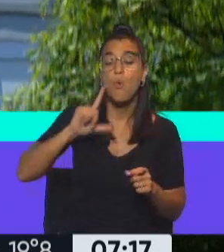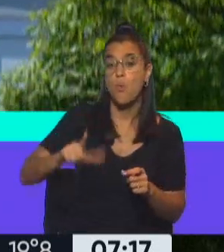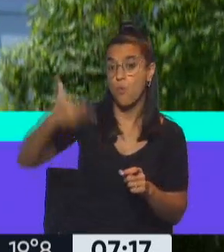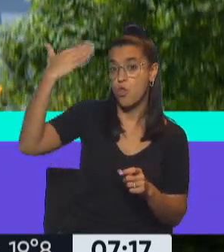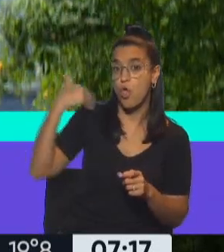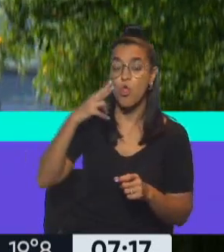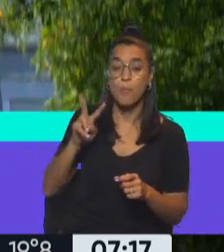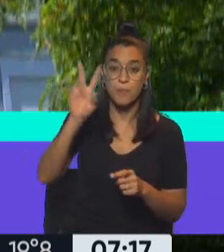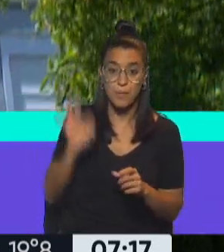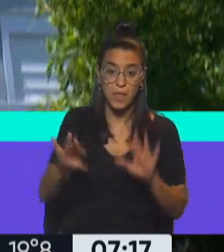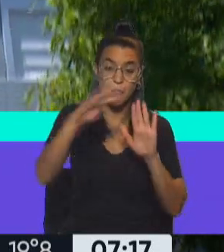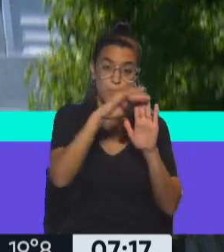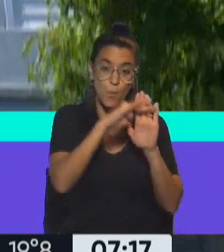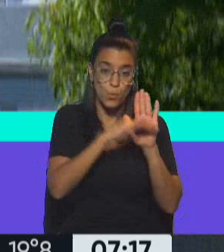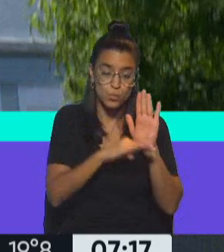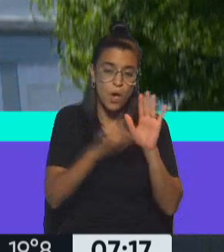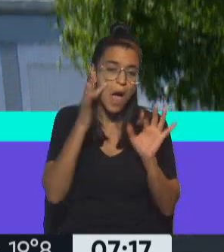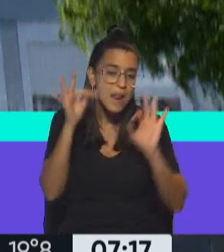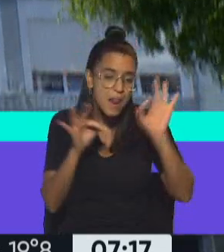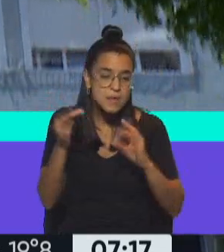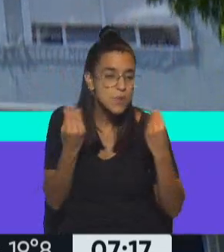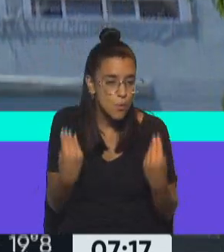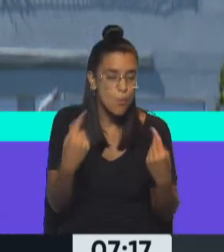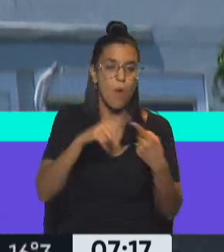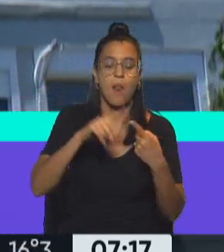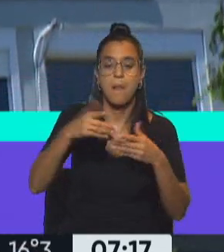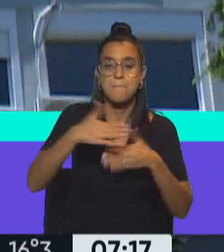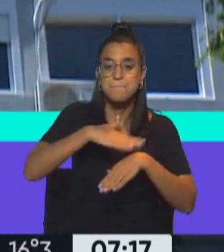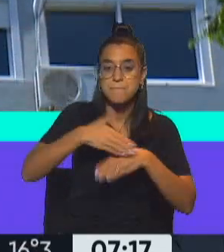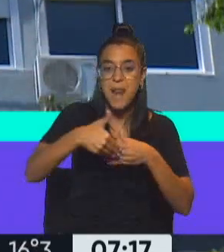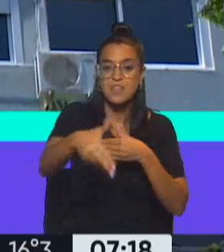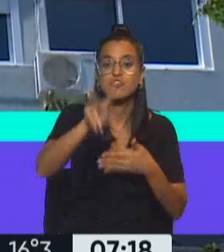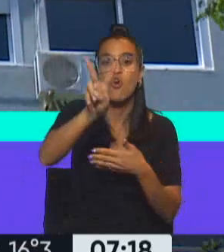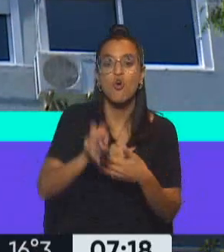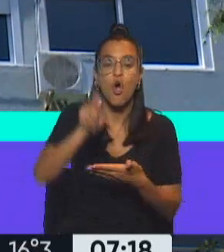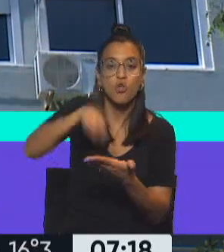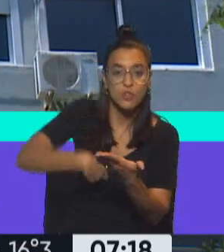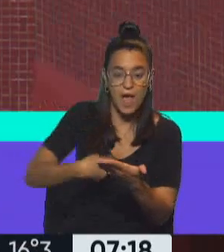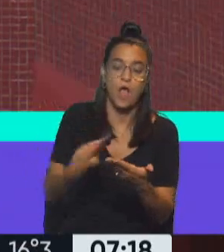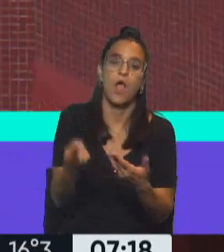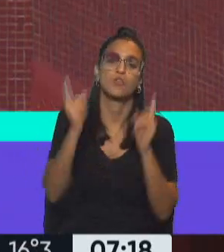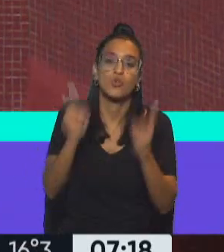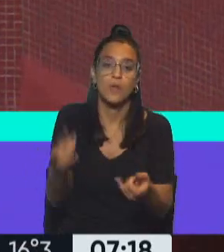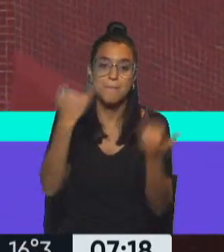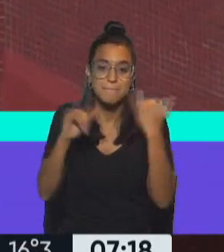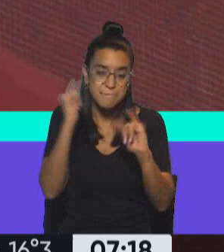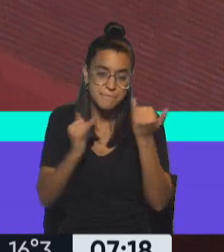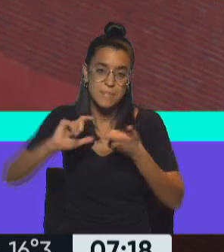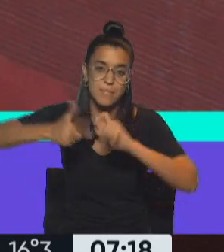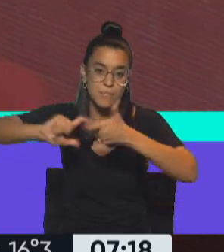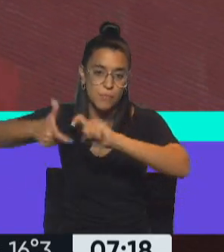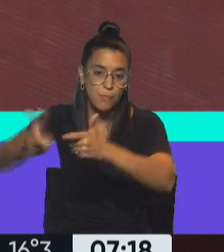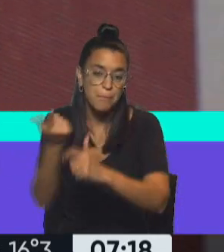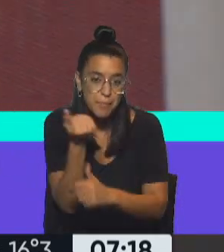2020. Los puntos que se analizarían serían el plazo de los contratos de alquiler, el índice por el que se actualizan los